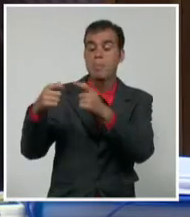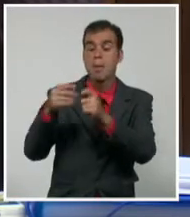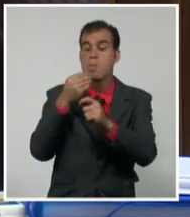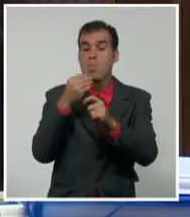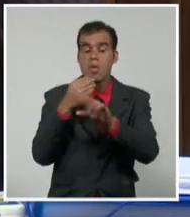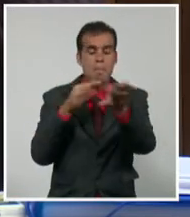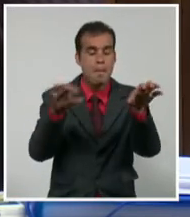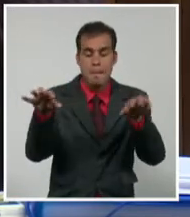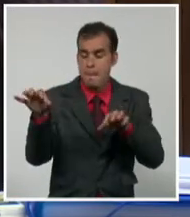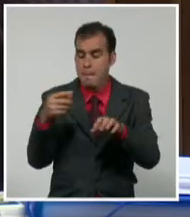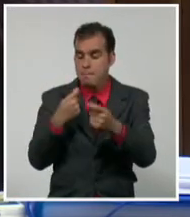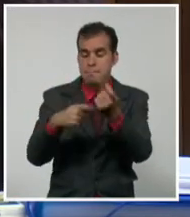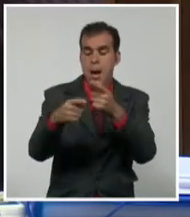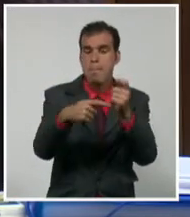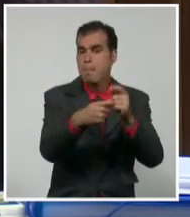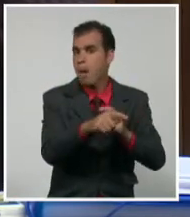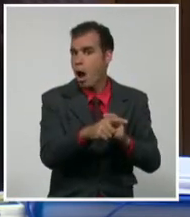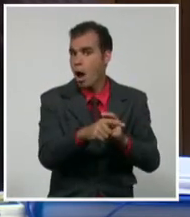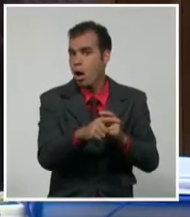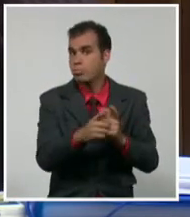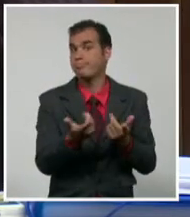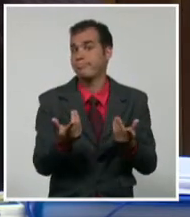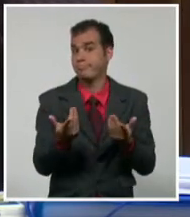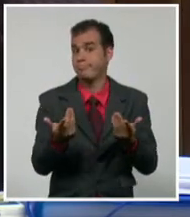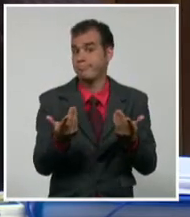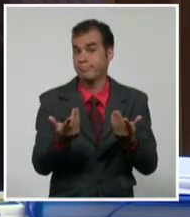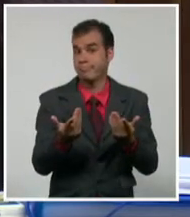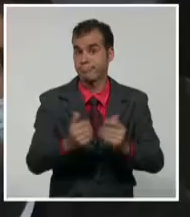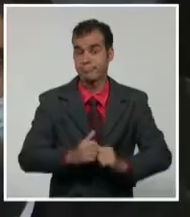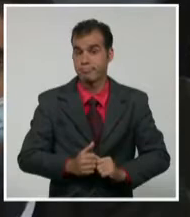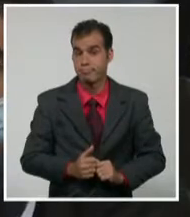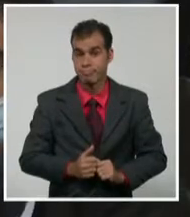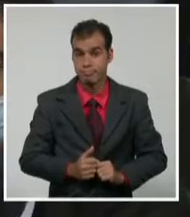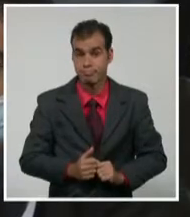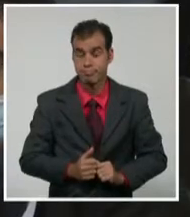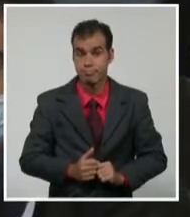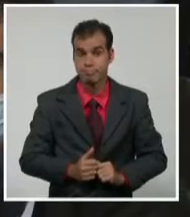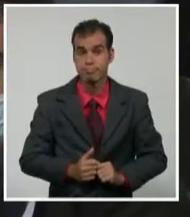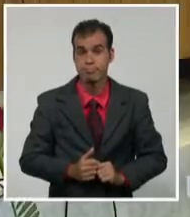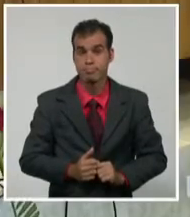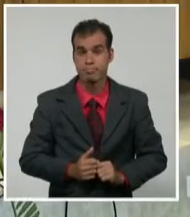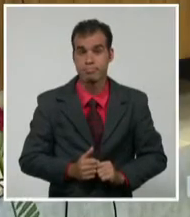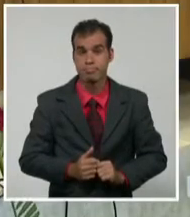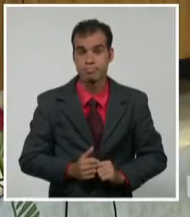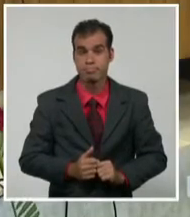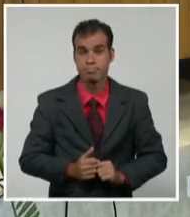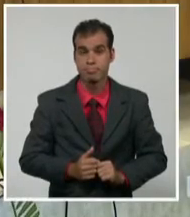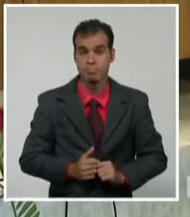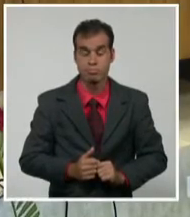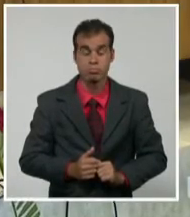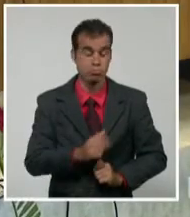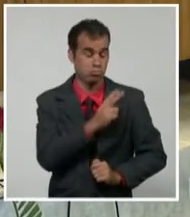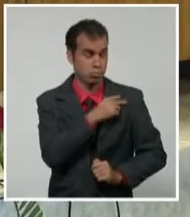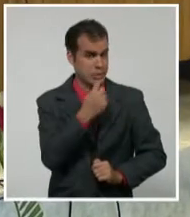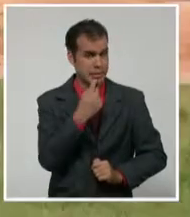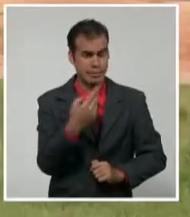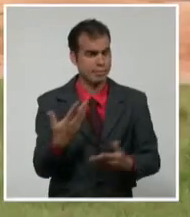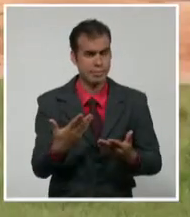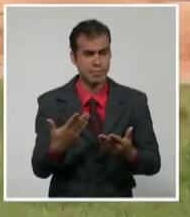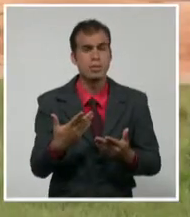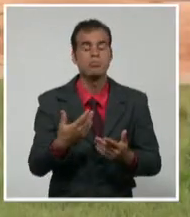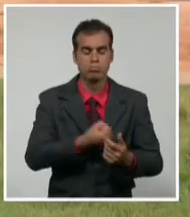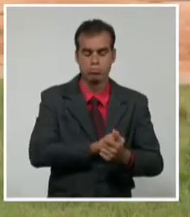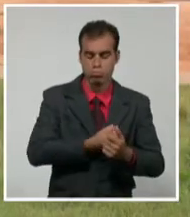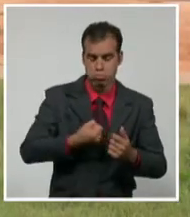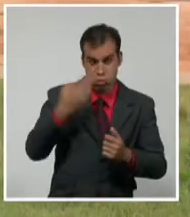hablando del plan no está no hablando de presencia real en el mercado el dirigente cubano se refirió además a los esfuerzos del país